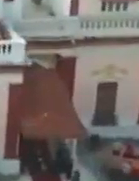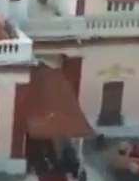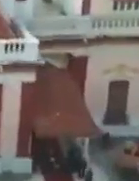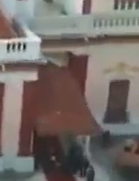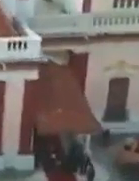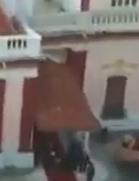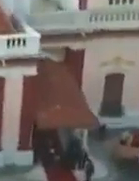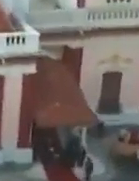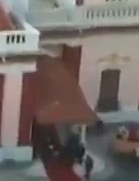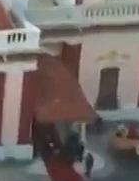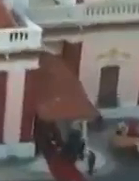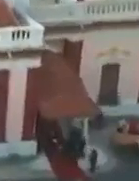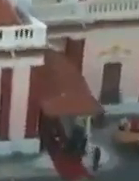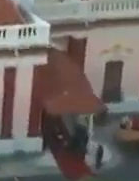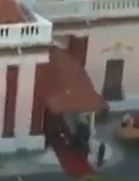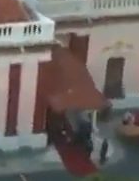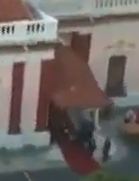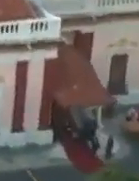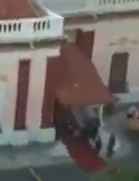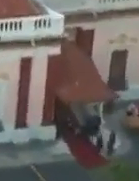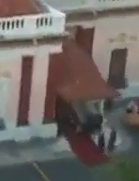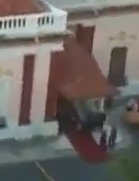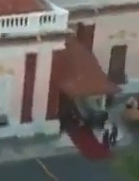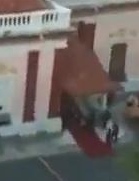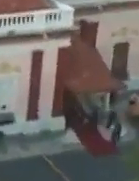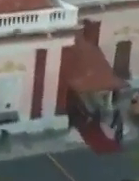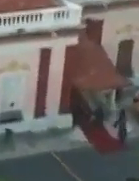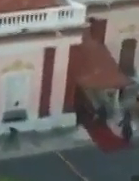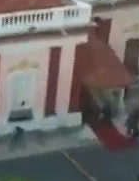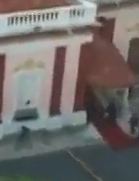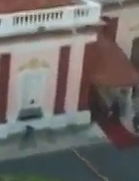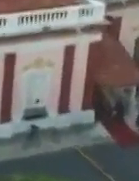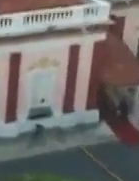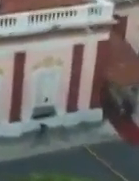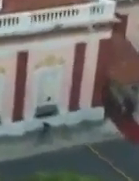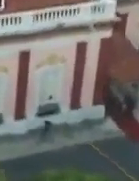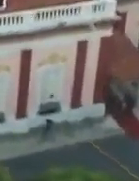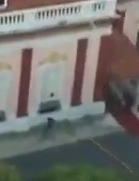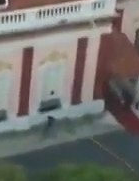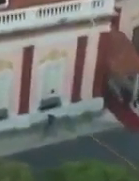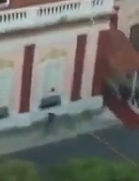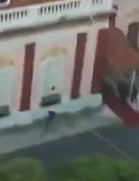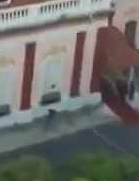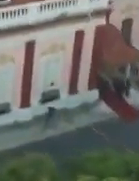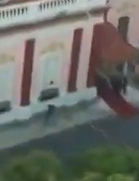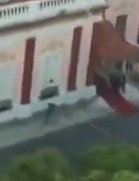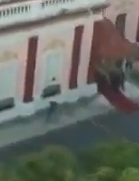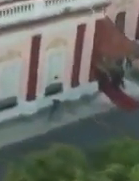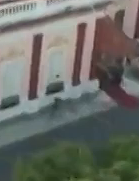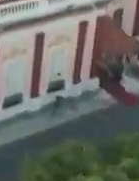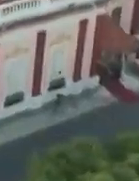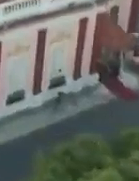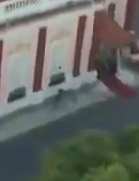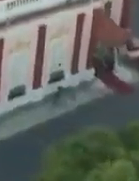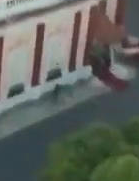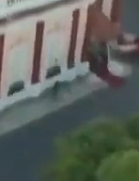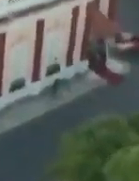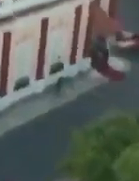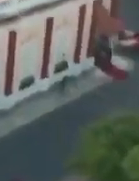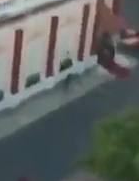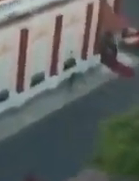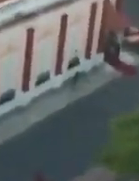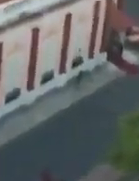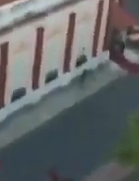iniciamos esta transmisión desde el salón simón bolívar del palacio de miraflores cuando el presidente constitucional